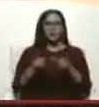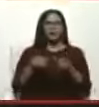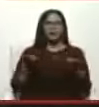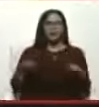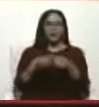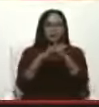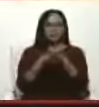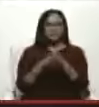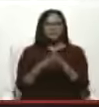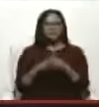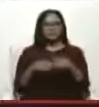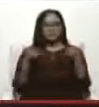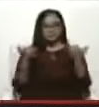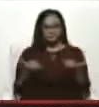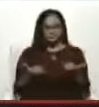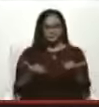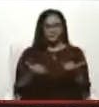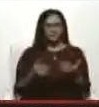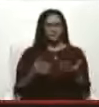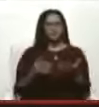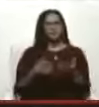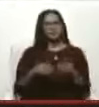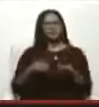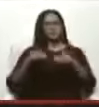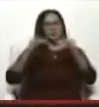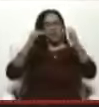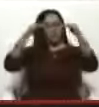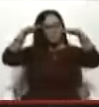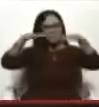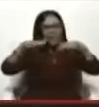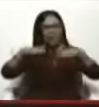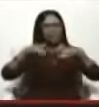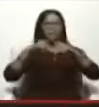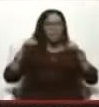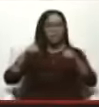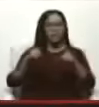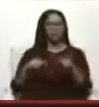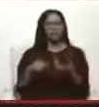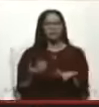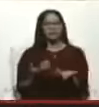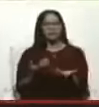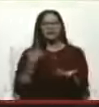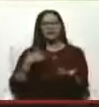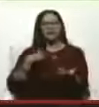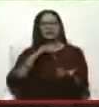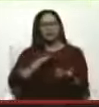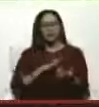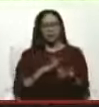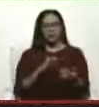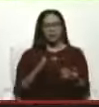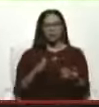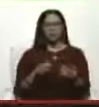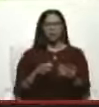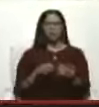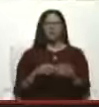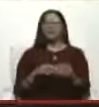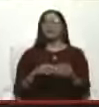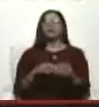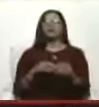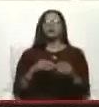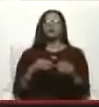Cumanacoa, ya hay los niveles de agua bajaron. Sin embargo, mientras estábamos en